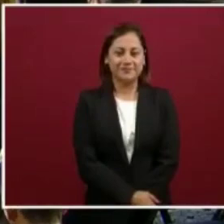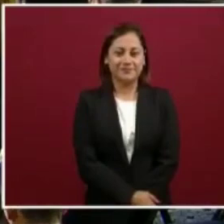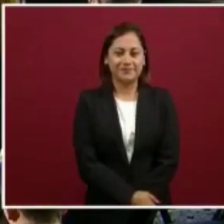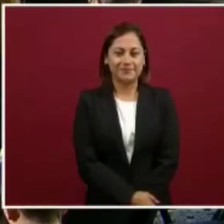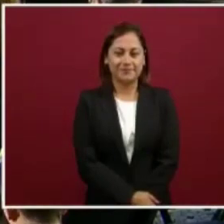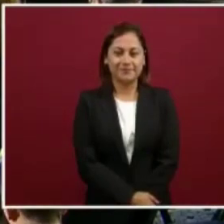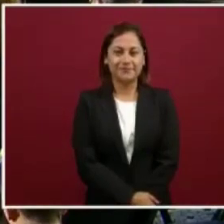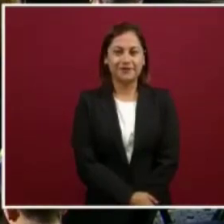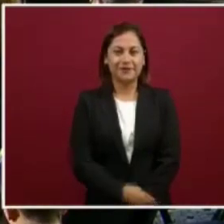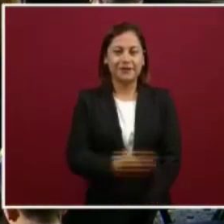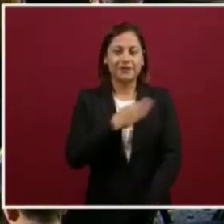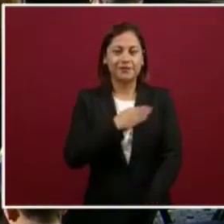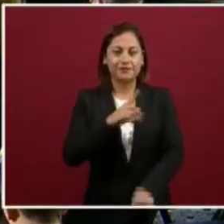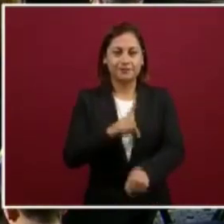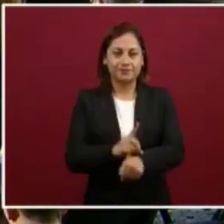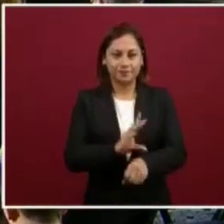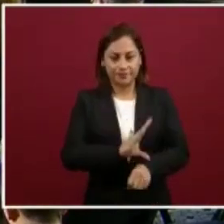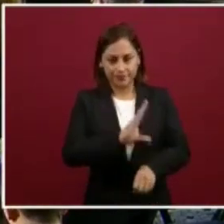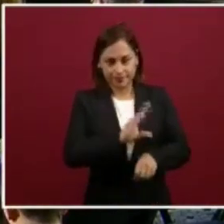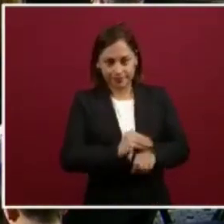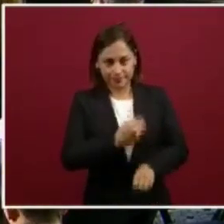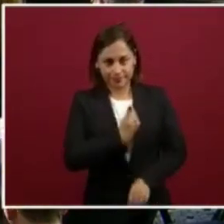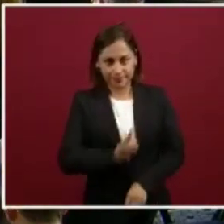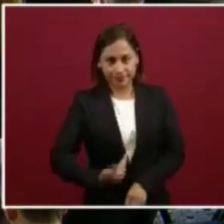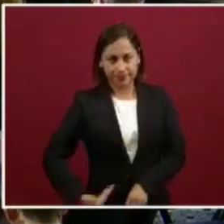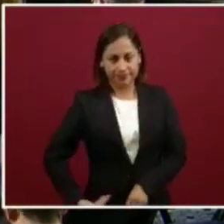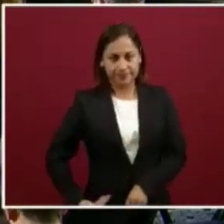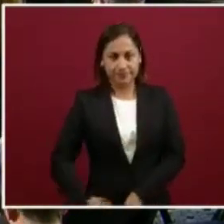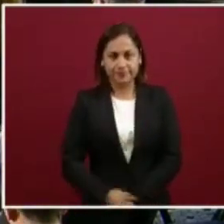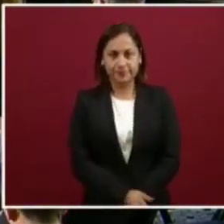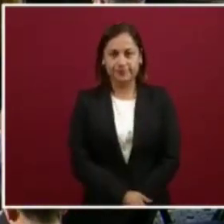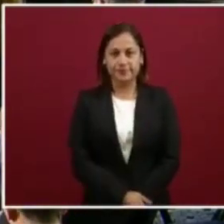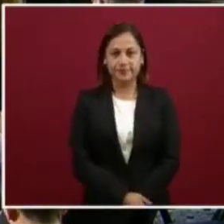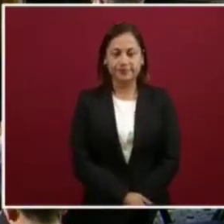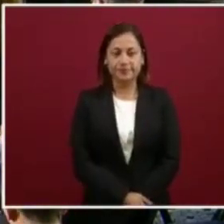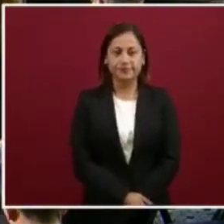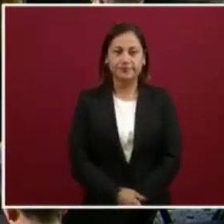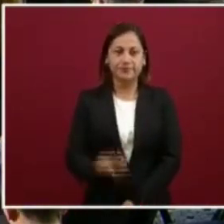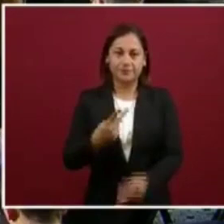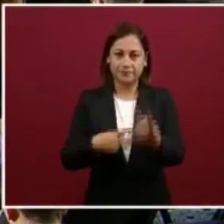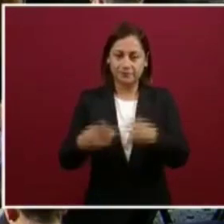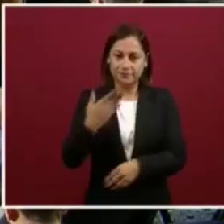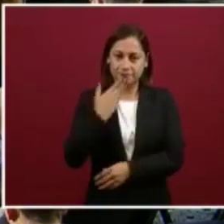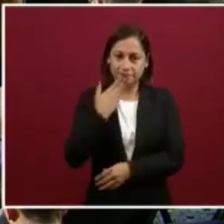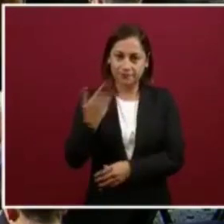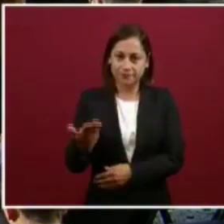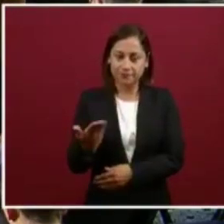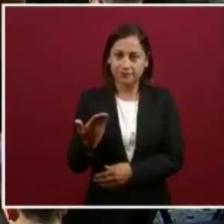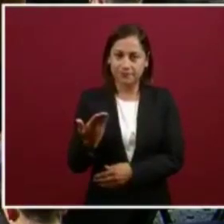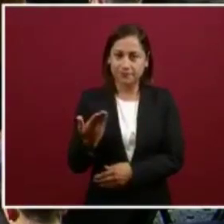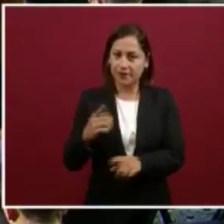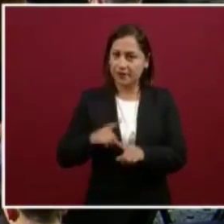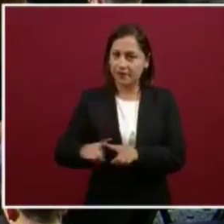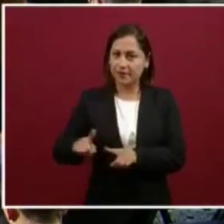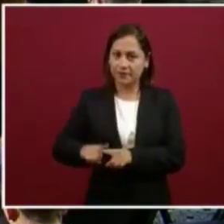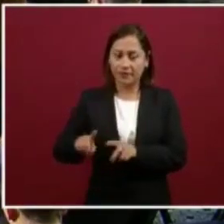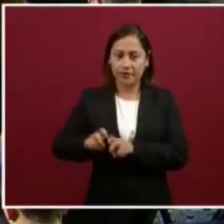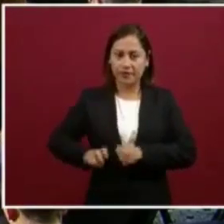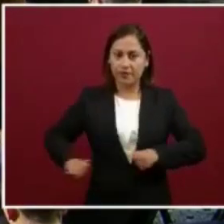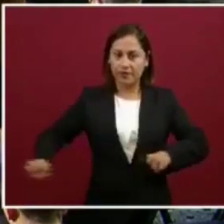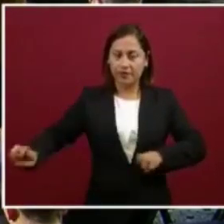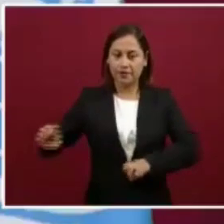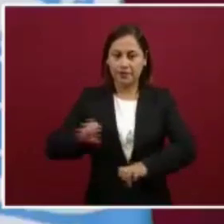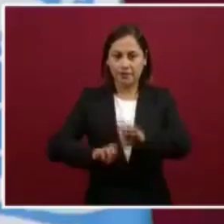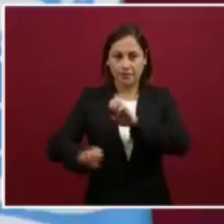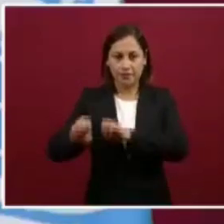Muy buenos días. Con su permiso, señor presidente, darles la más cordial bienvenida a las señoras y señores embajadores